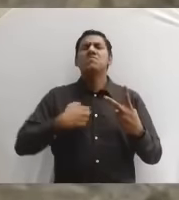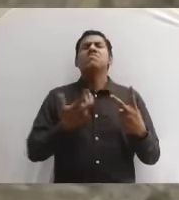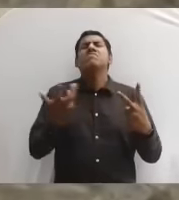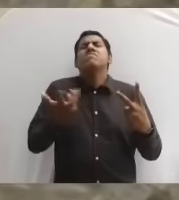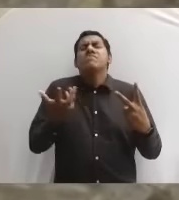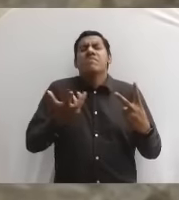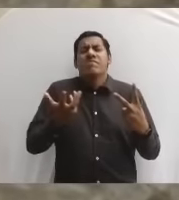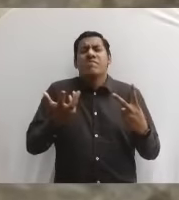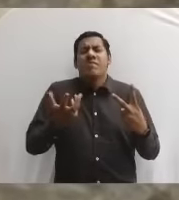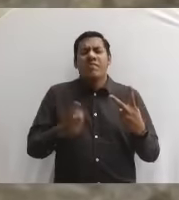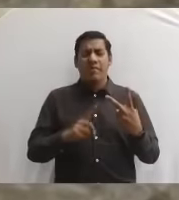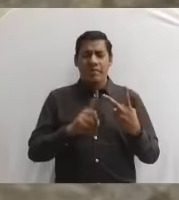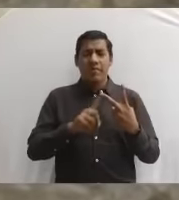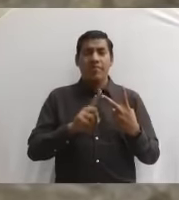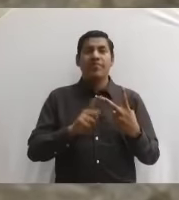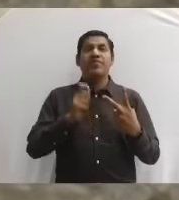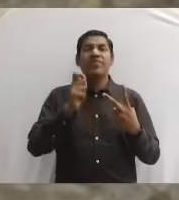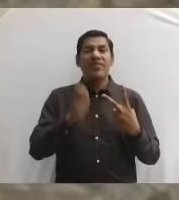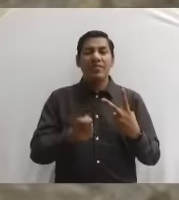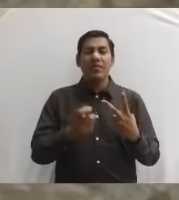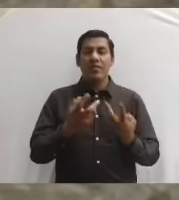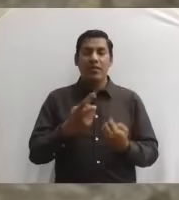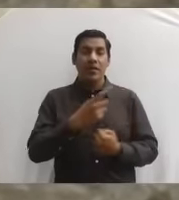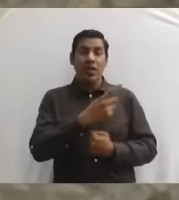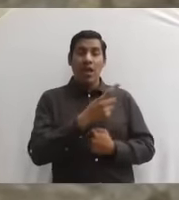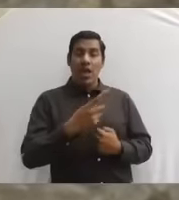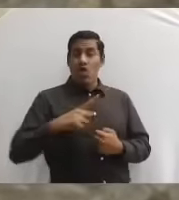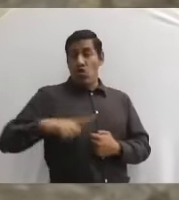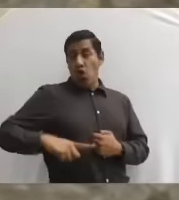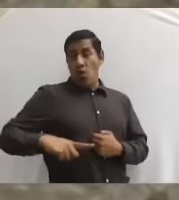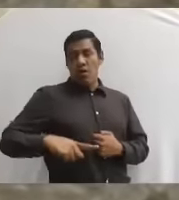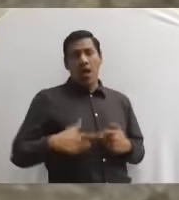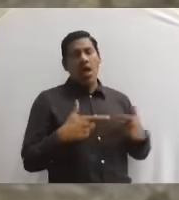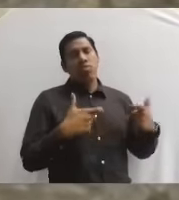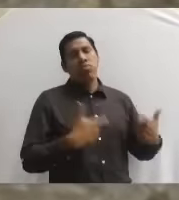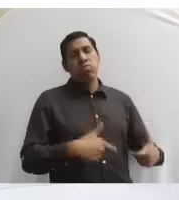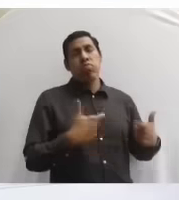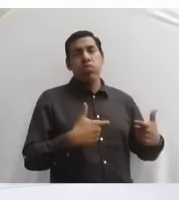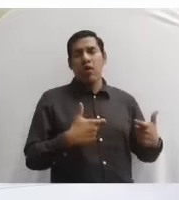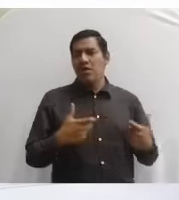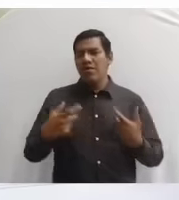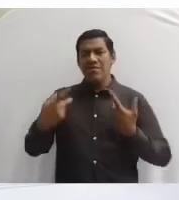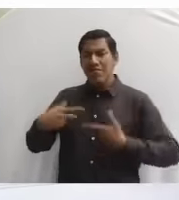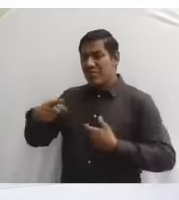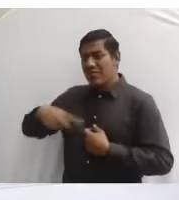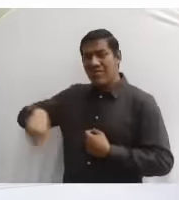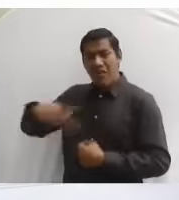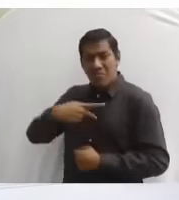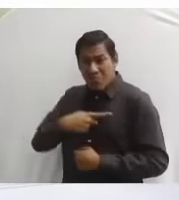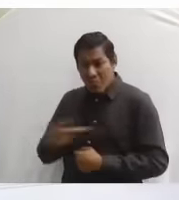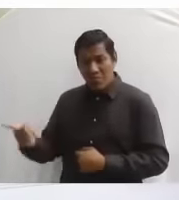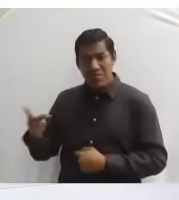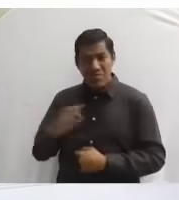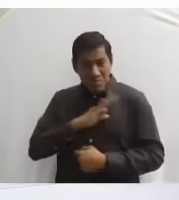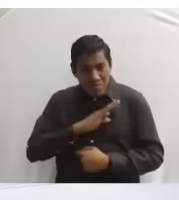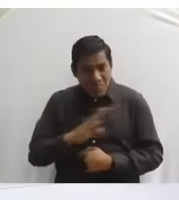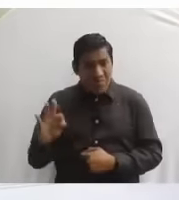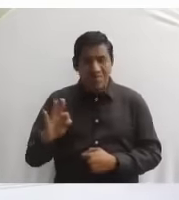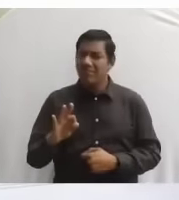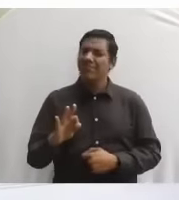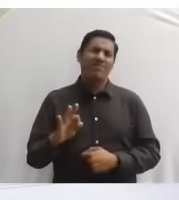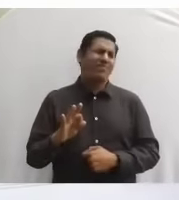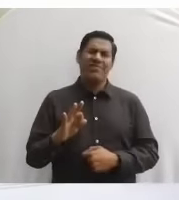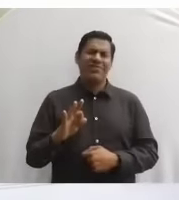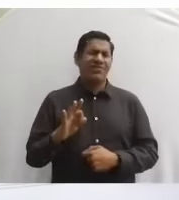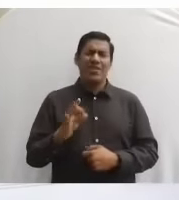El segundo, no puede haber gobierno rico con pueblo pobre. ¿Qué quiere decir